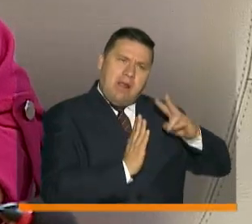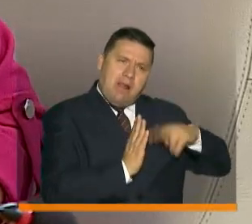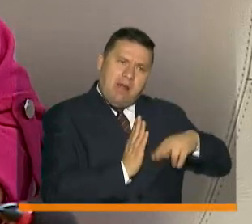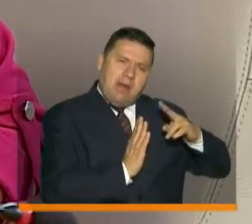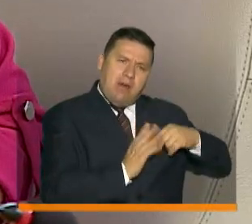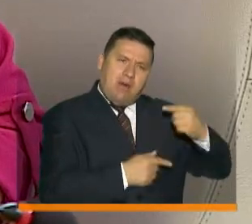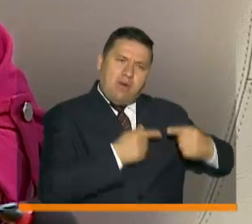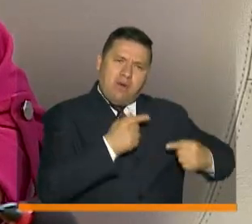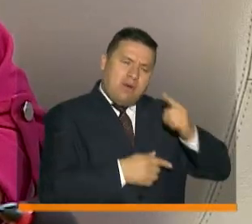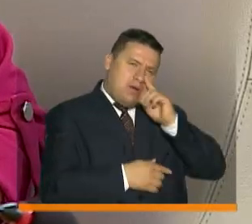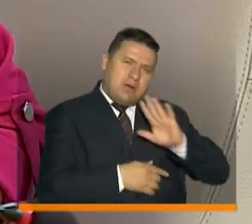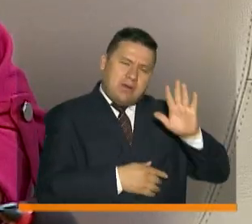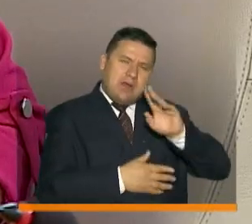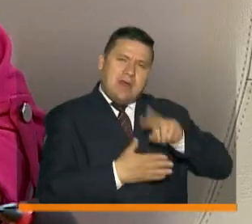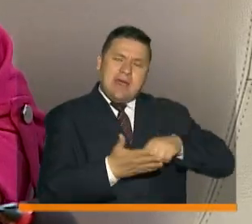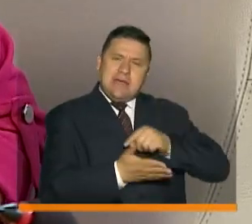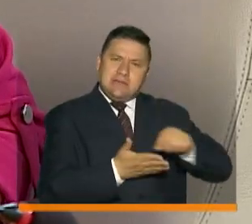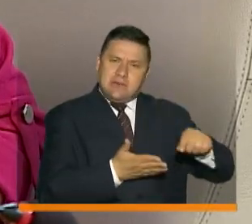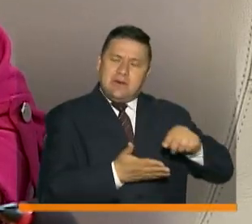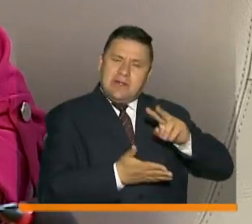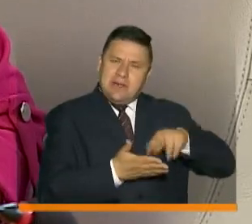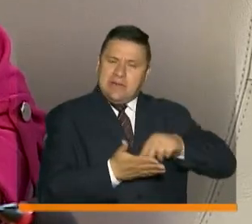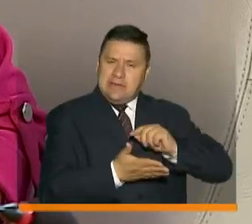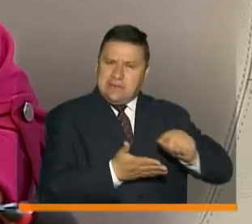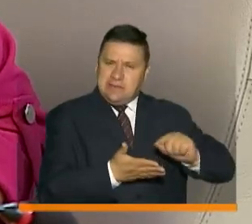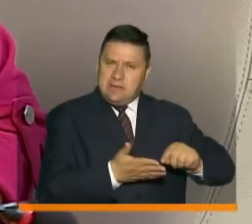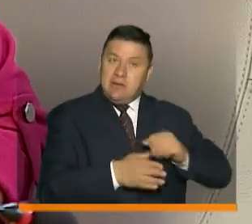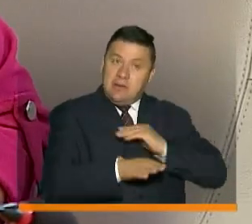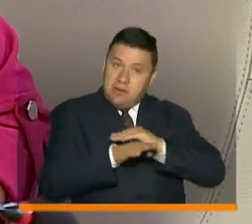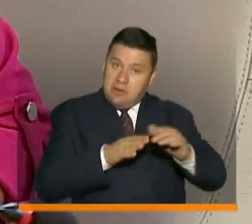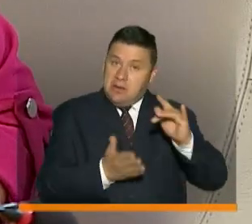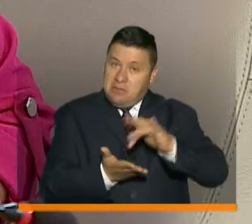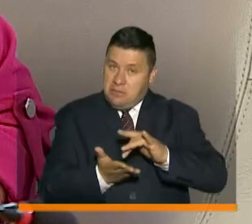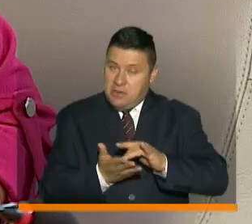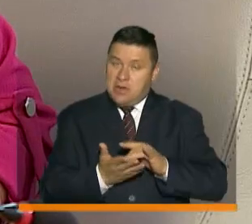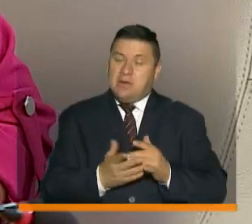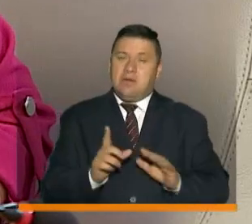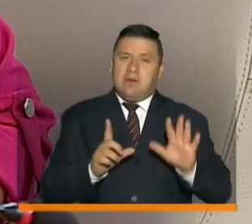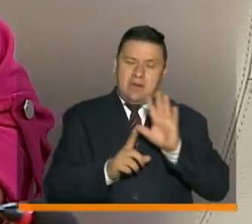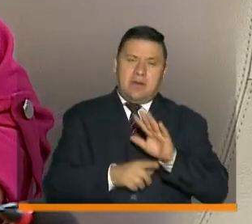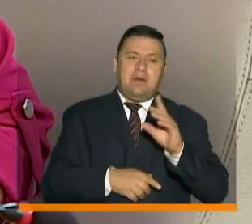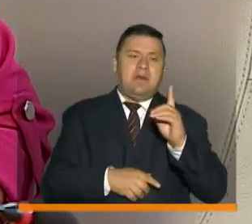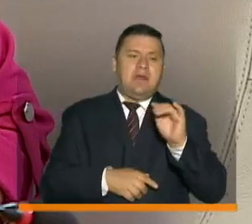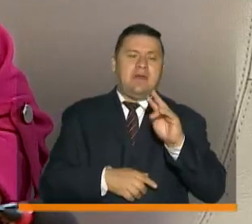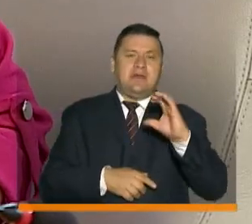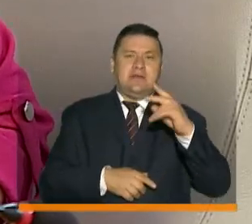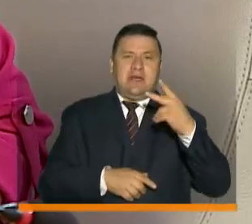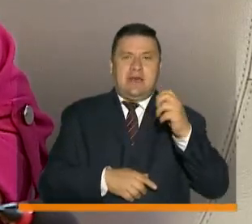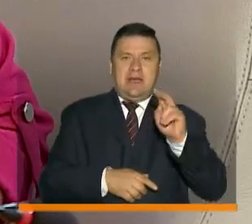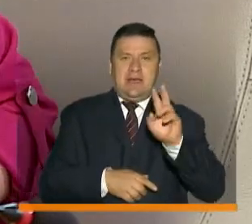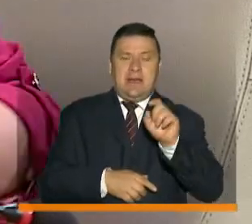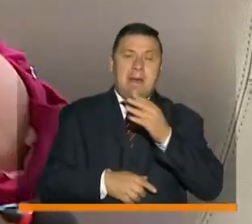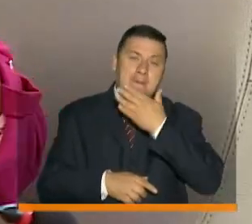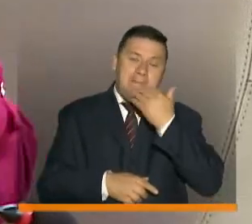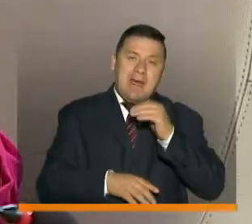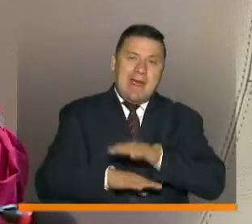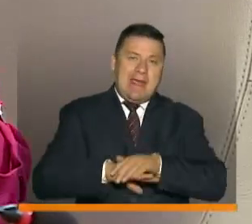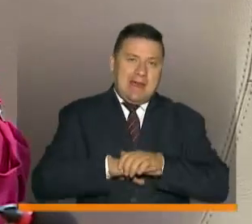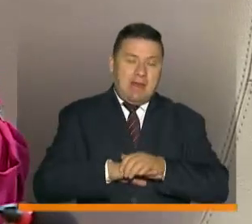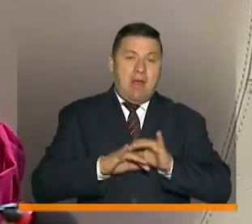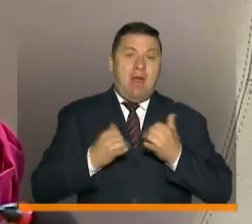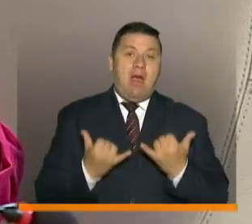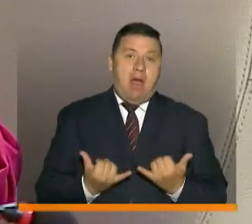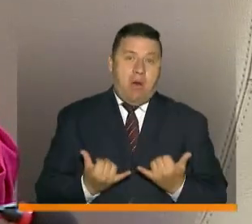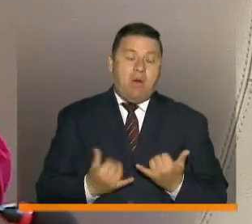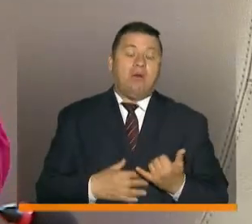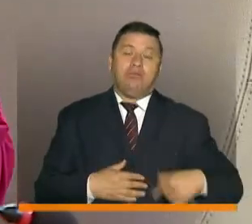el concurso nacional de escritura en el que nuevamente los invitamos a participar, Video One Challenge, la herramienta que nos permite mejorar en inglés, y ahora